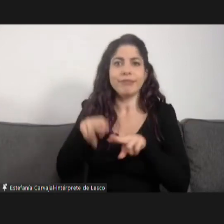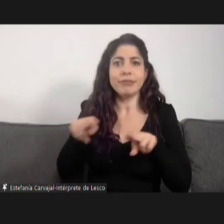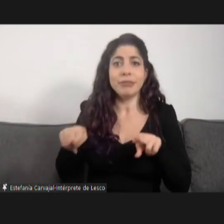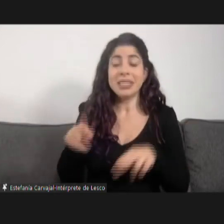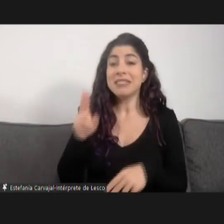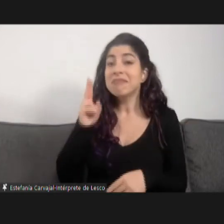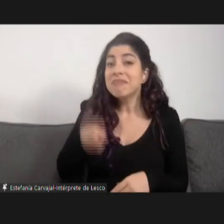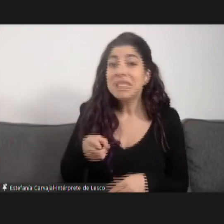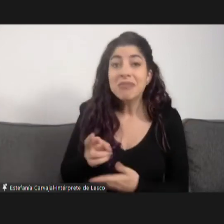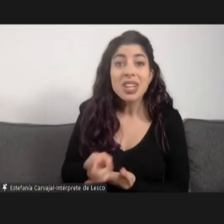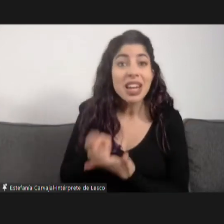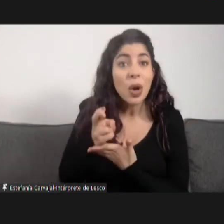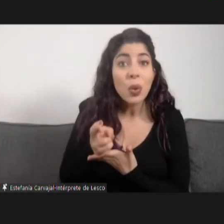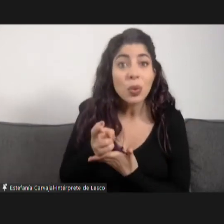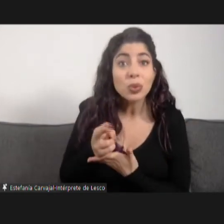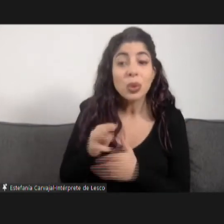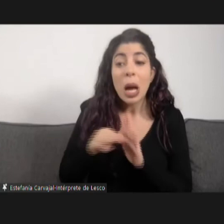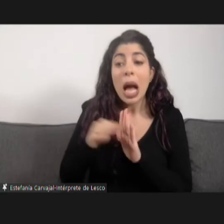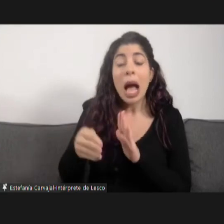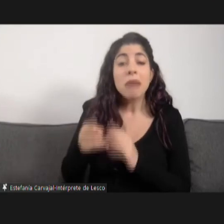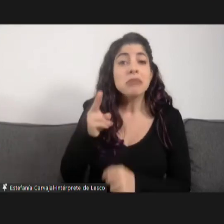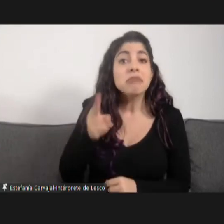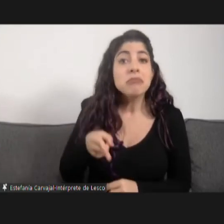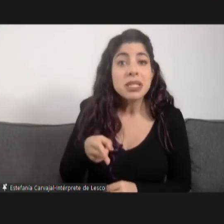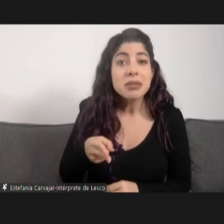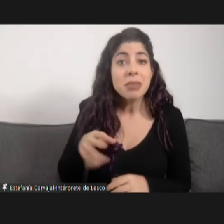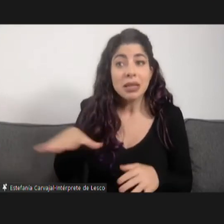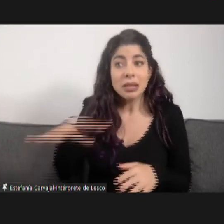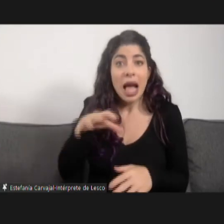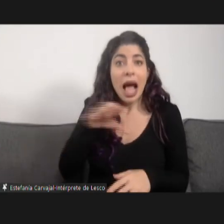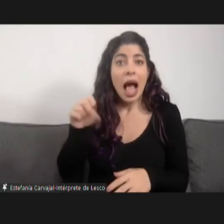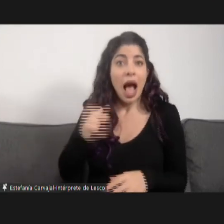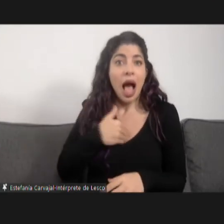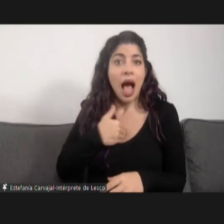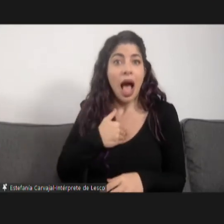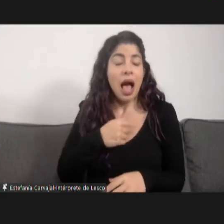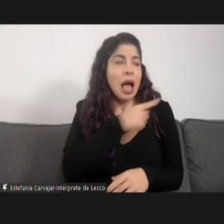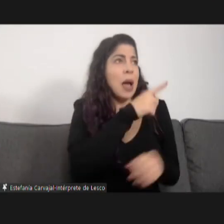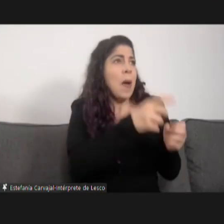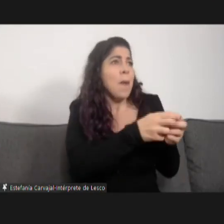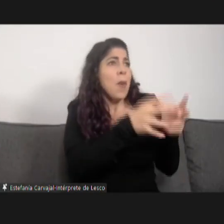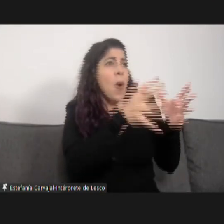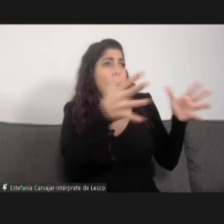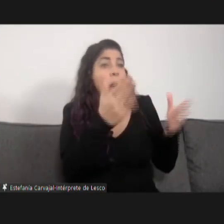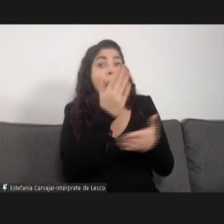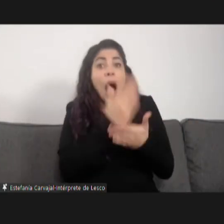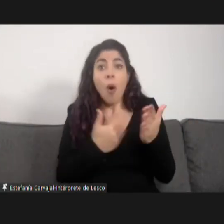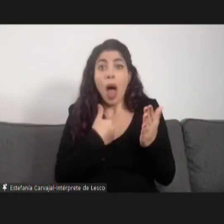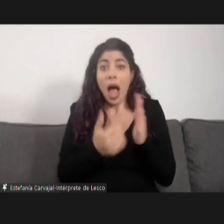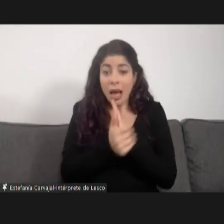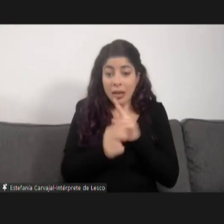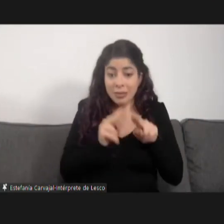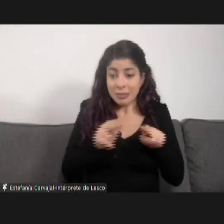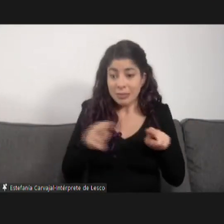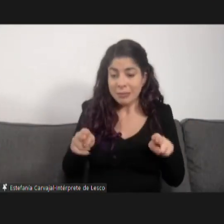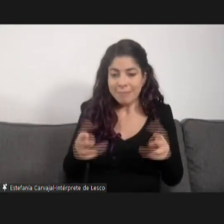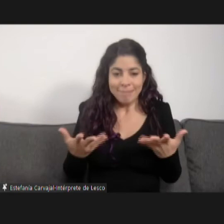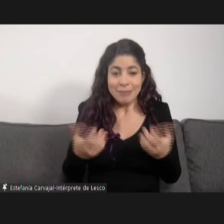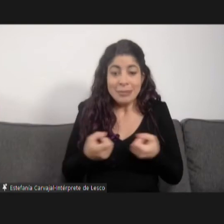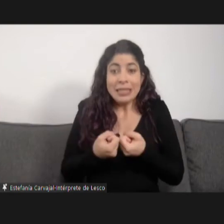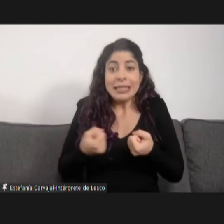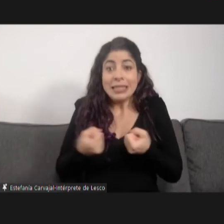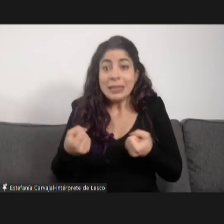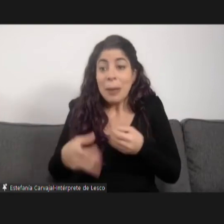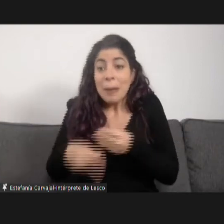recursos y las mismas camas de la red de la caja. Y con esa capacidad instalada ya no podemos estirar más.